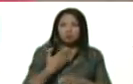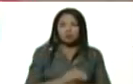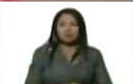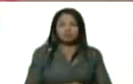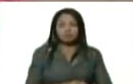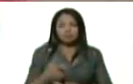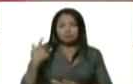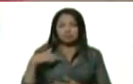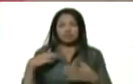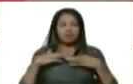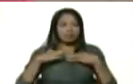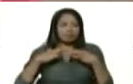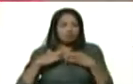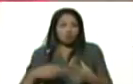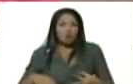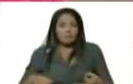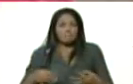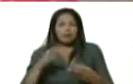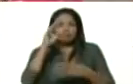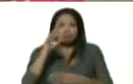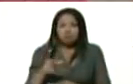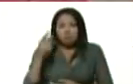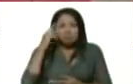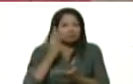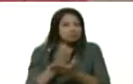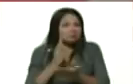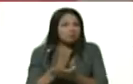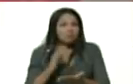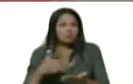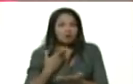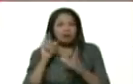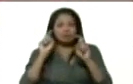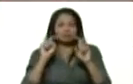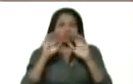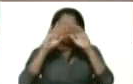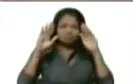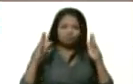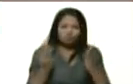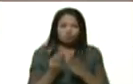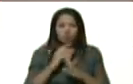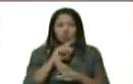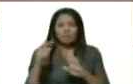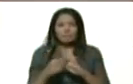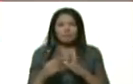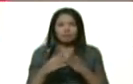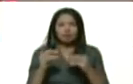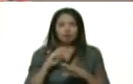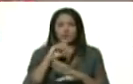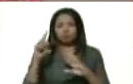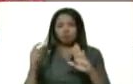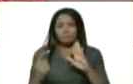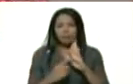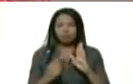tenga su pinta permanente, tenga sus necesidades cubiertas a nivel